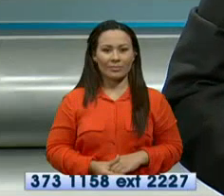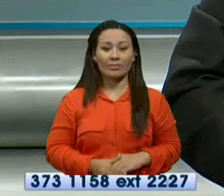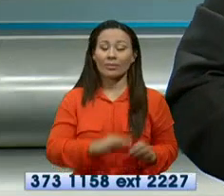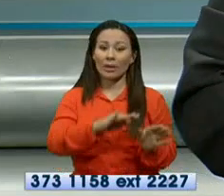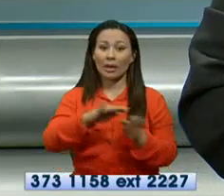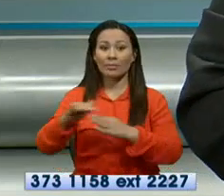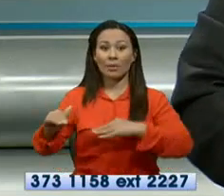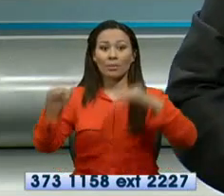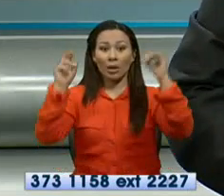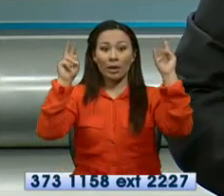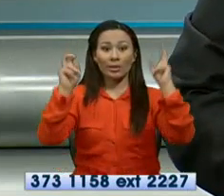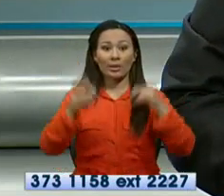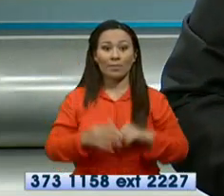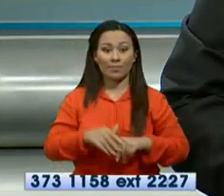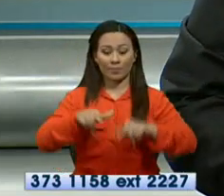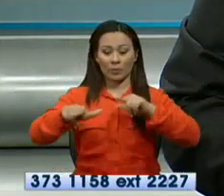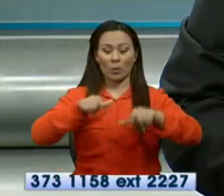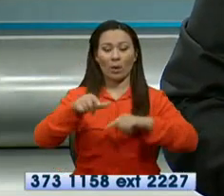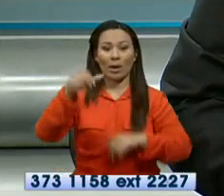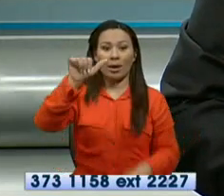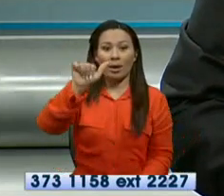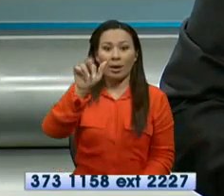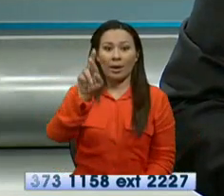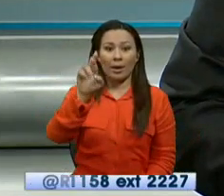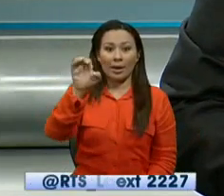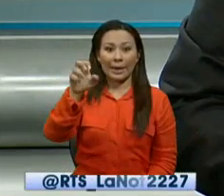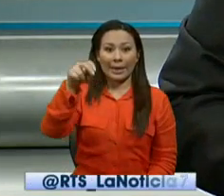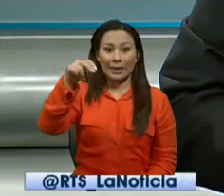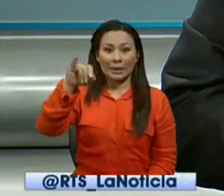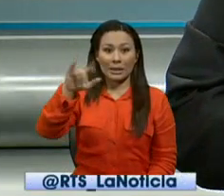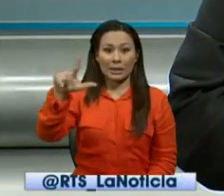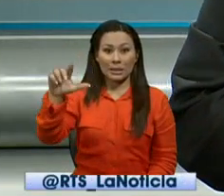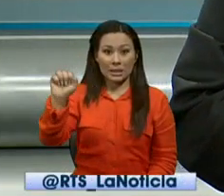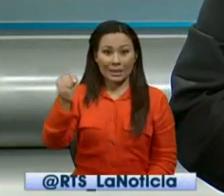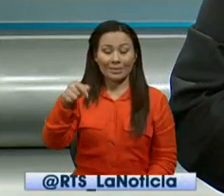Cambiamos de tema para informarles que en el cantón Arenilla, provincia de El Oro,